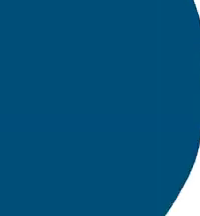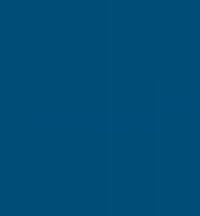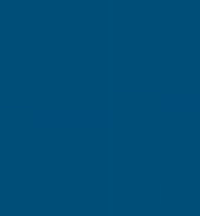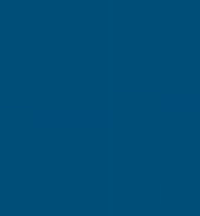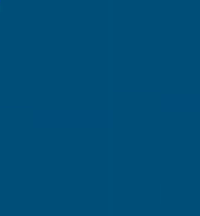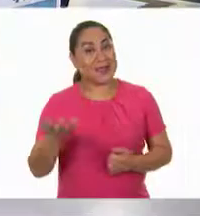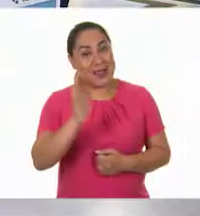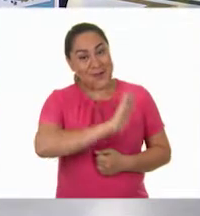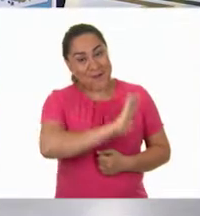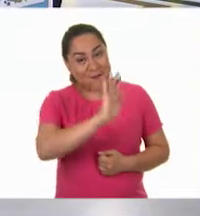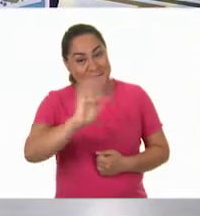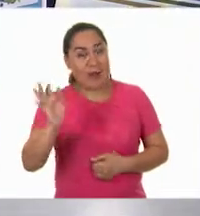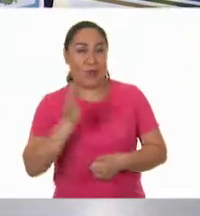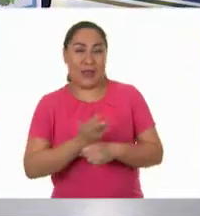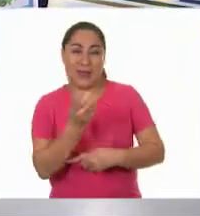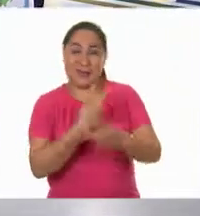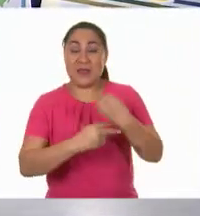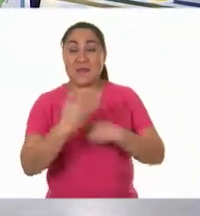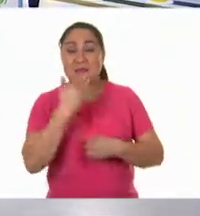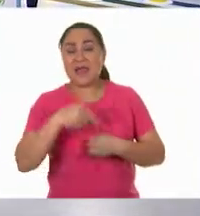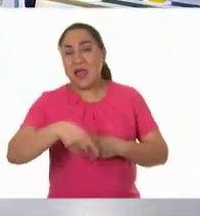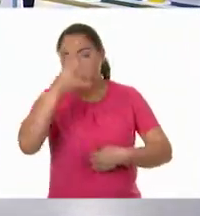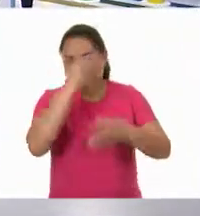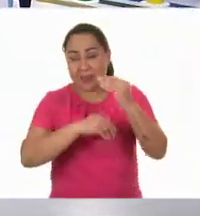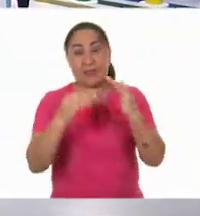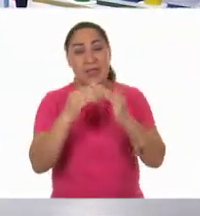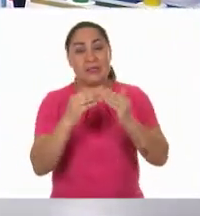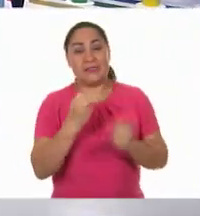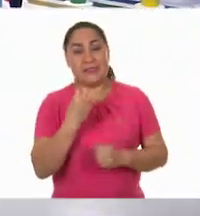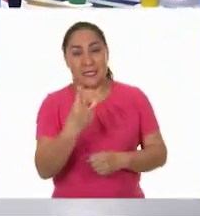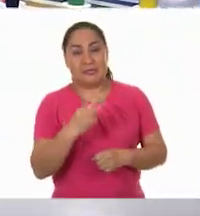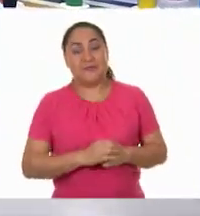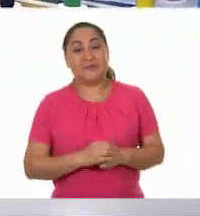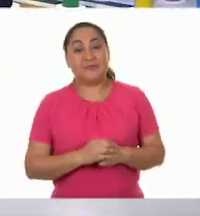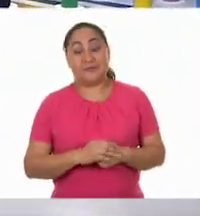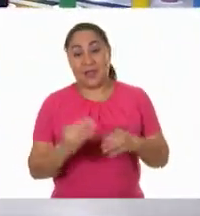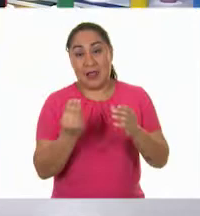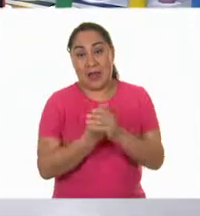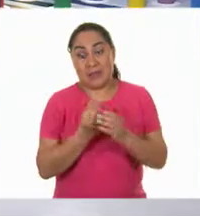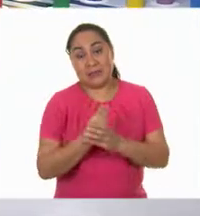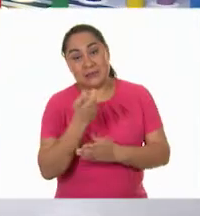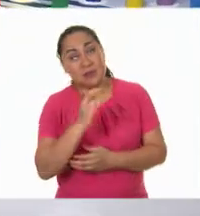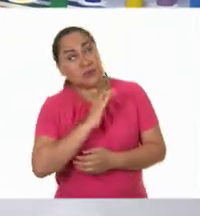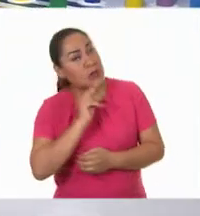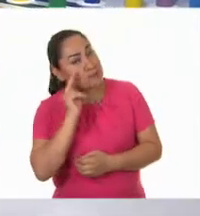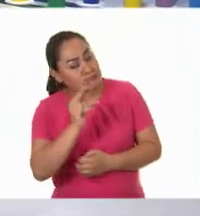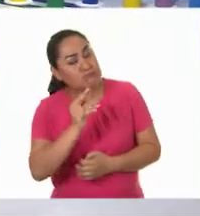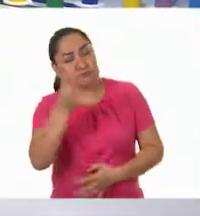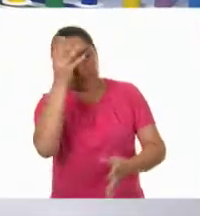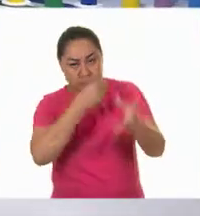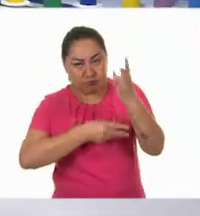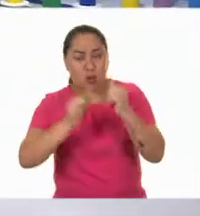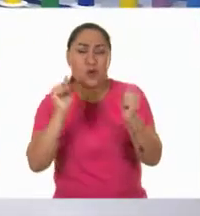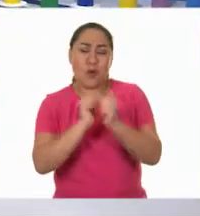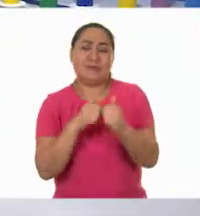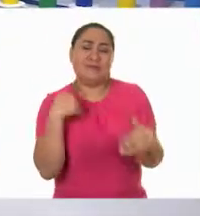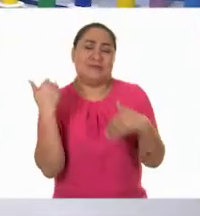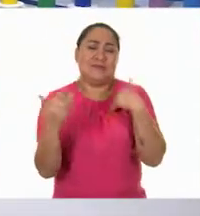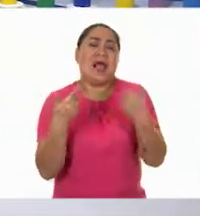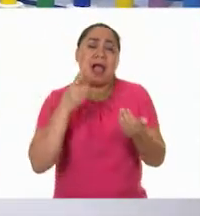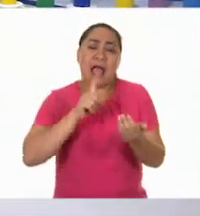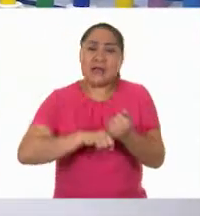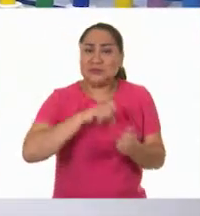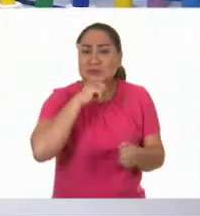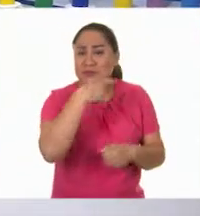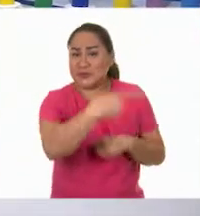Hola, hola. Les damos la bienvenida a Aprende en Casa 3, un espacio en el que vamos a poder estudiar y divertirnos desde nuestros hogares. Y el